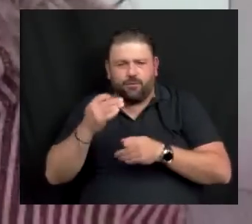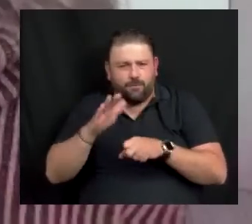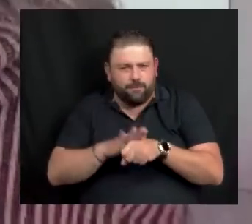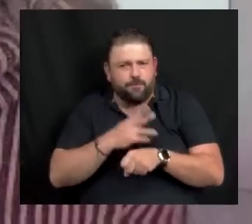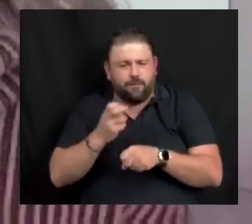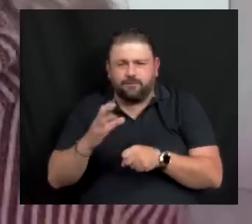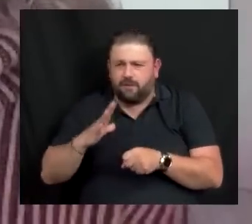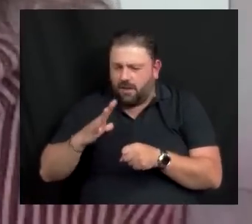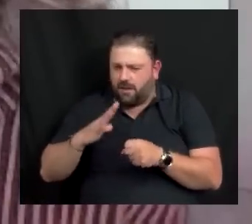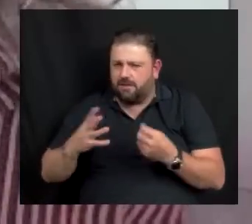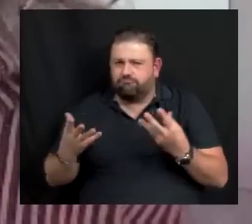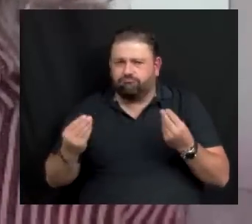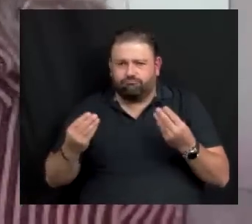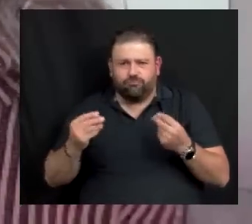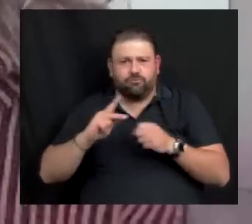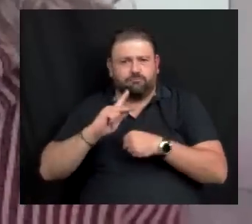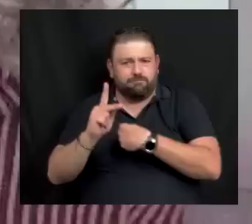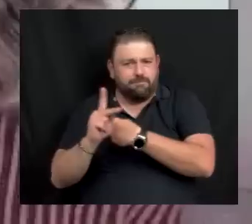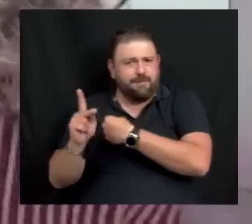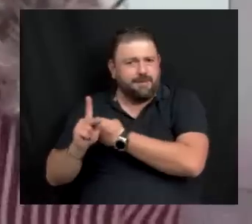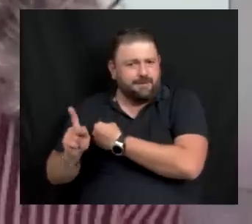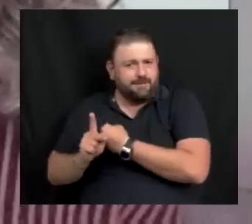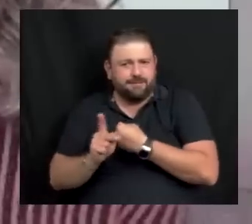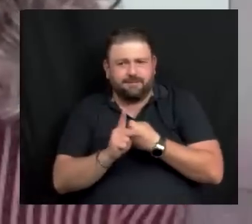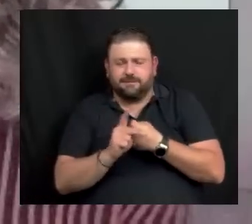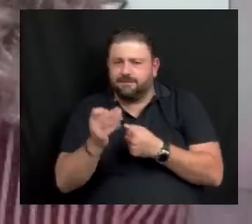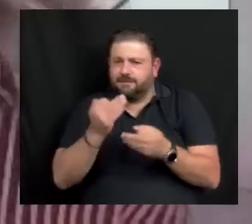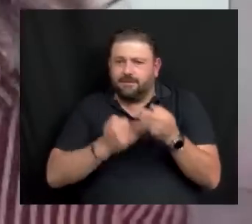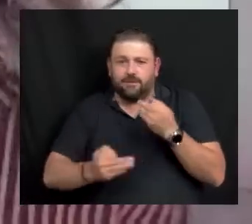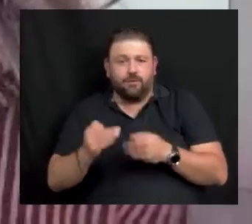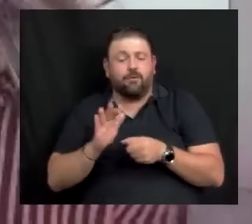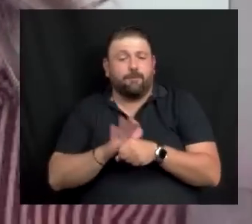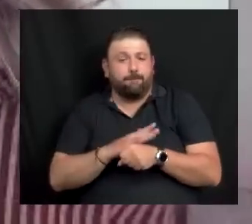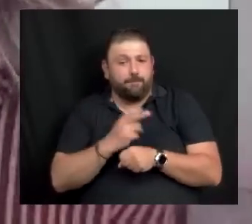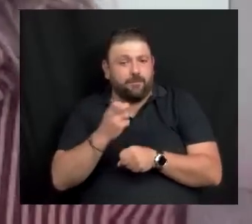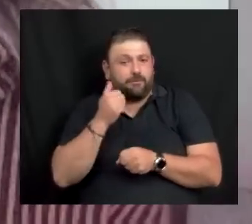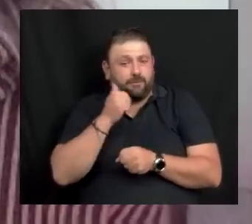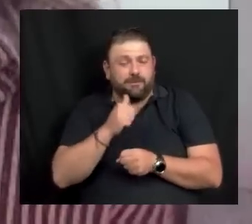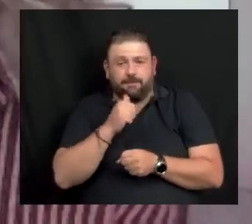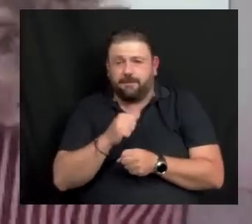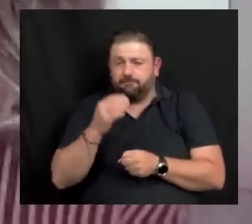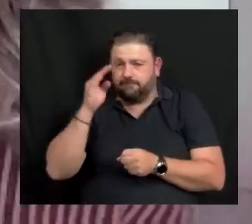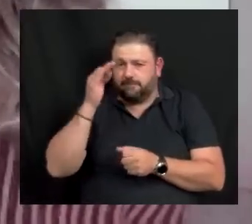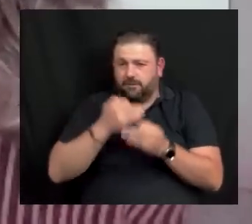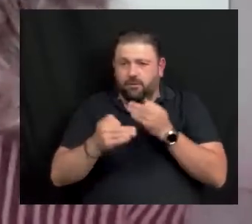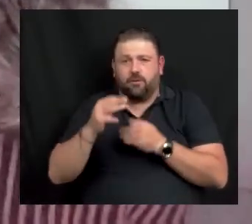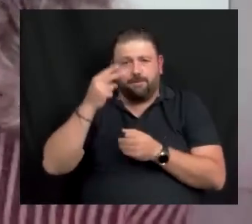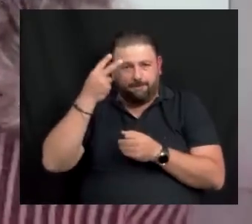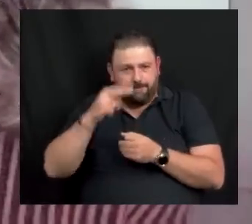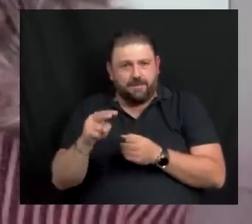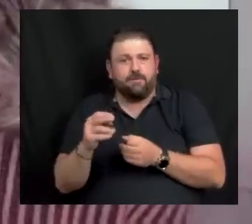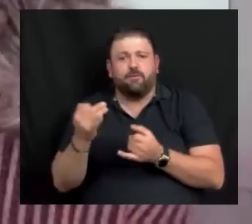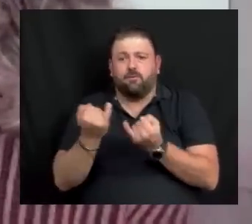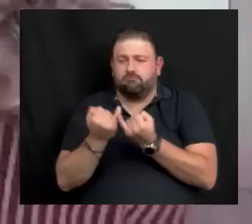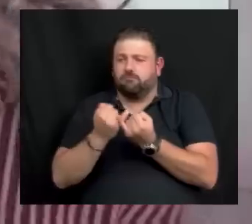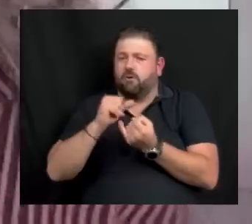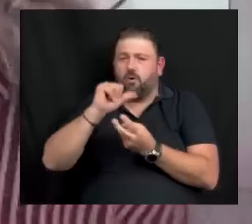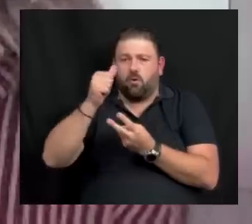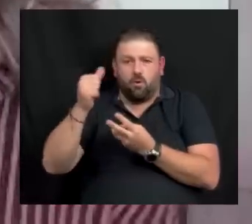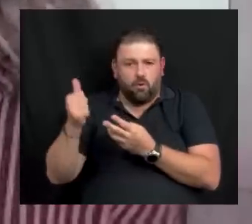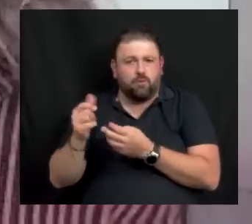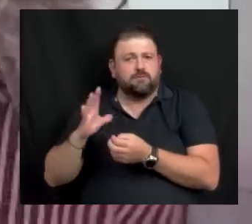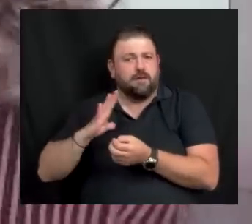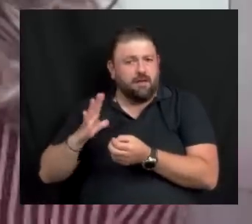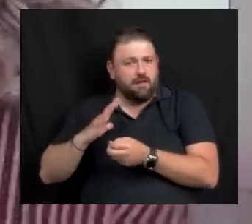en muchos países donde podemos crear nosotros, no nomás la posibilidad de estar en México. Vamos a ir nosotros inclusive a extravaganas de